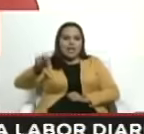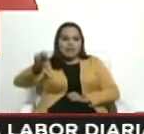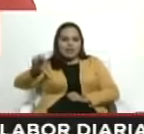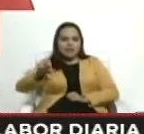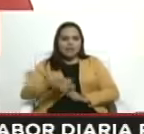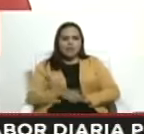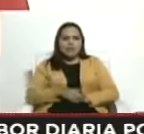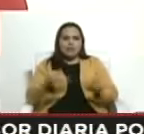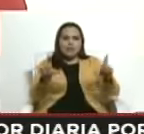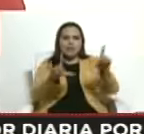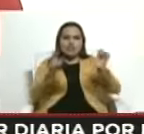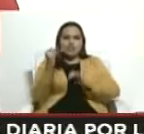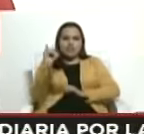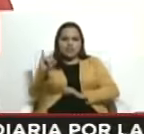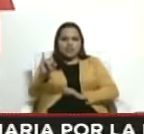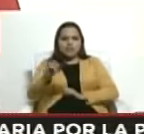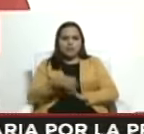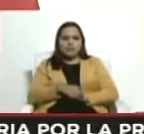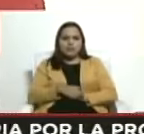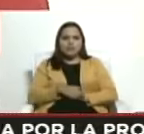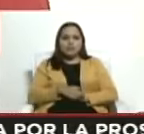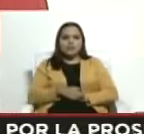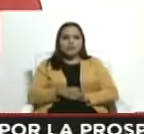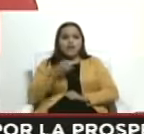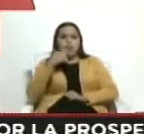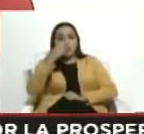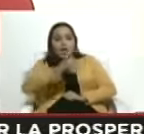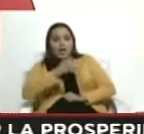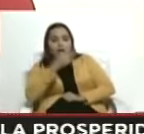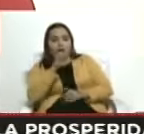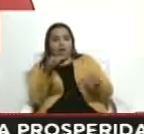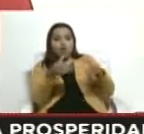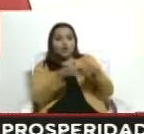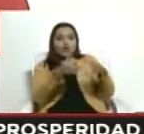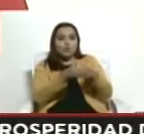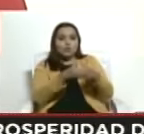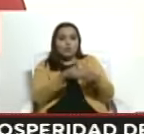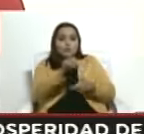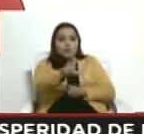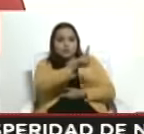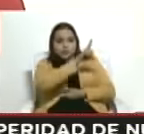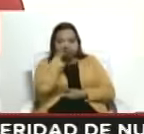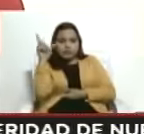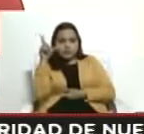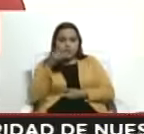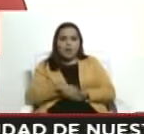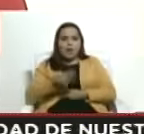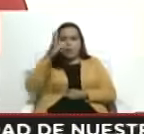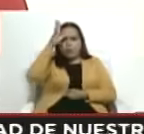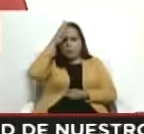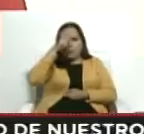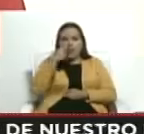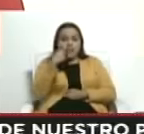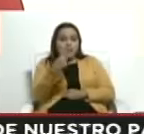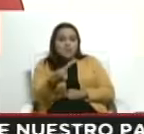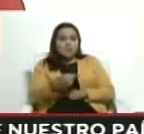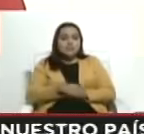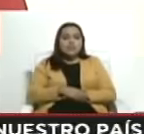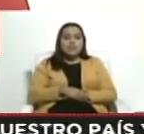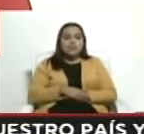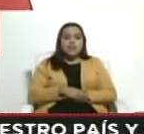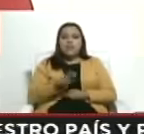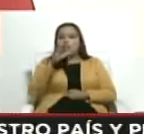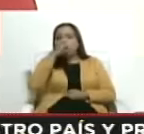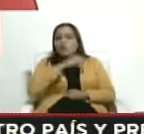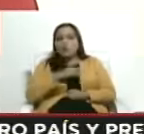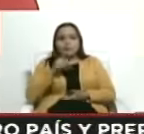I. Buenas tardes a todos los miembros del partido. Manuel Rosales ha dicho que si la plataforma unitaria no escoge un candidato